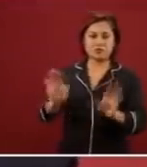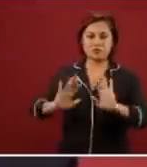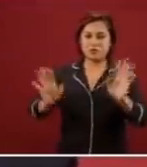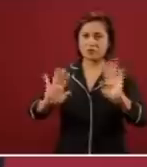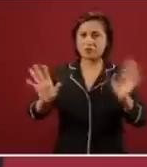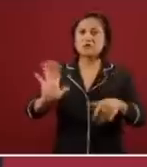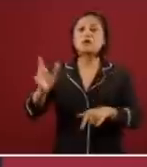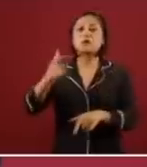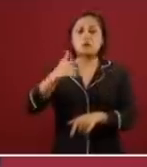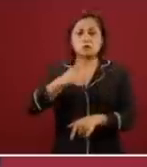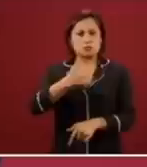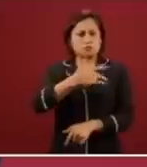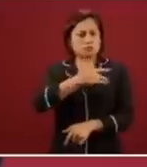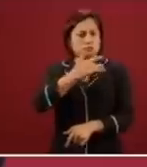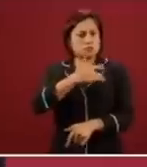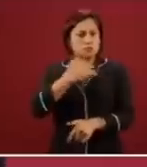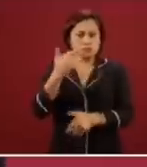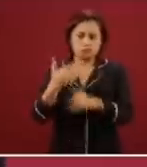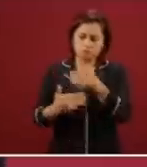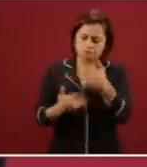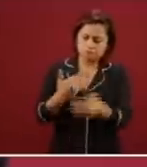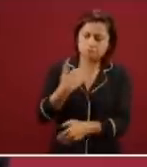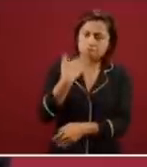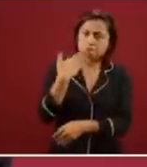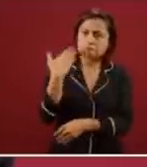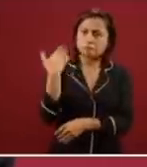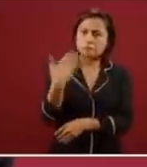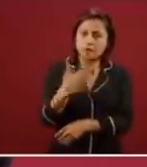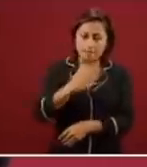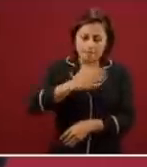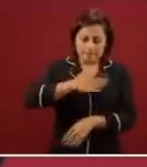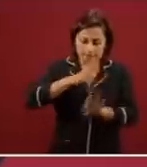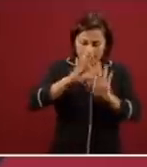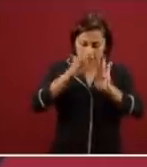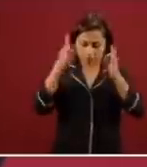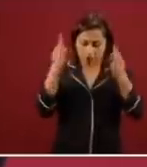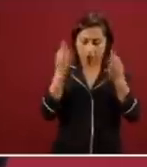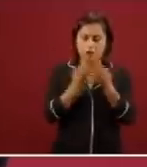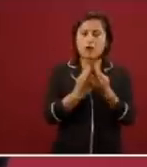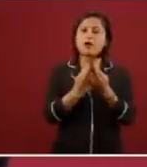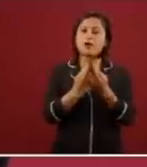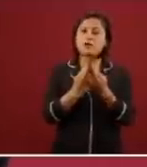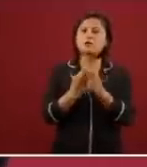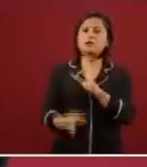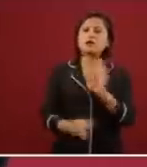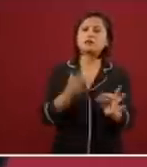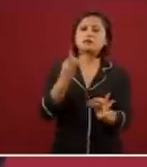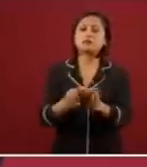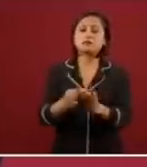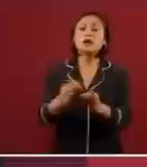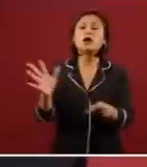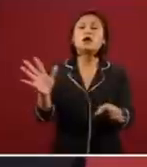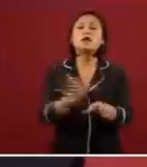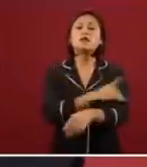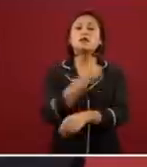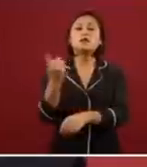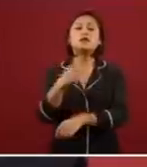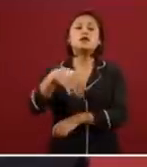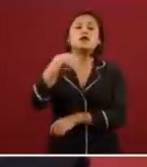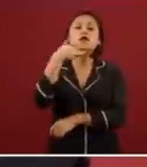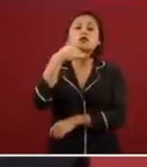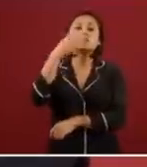estrategia es adecuada, porque no se permite la corrupción y no hay